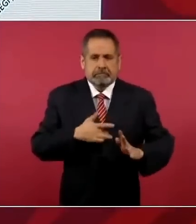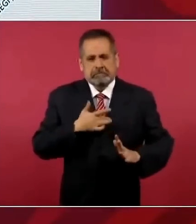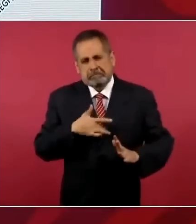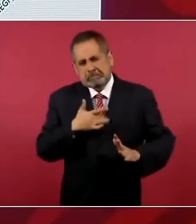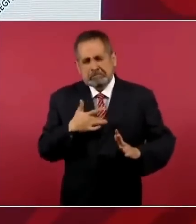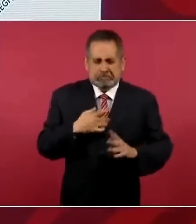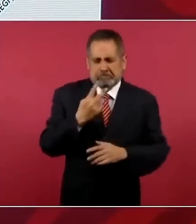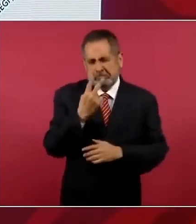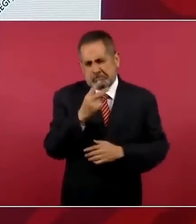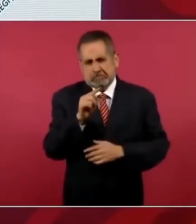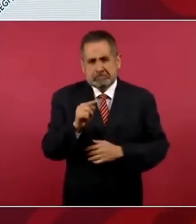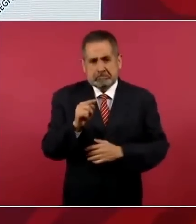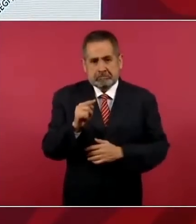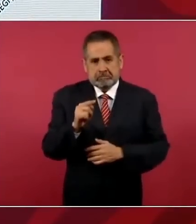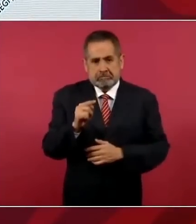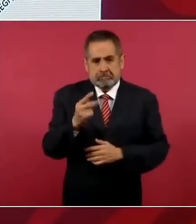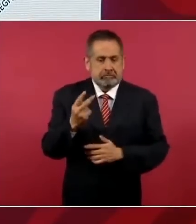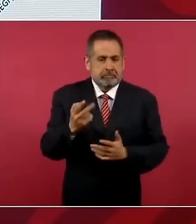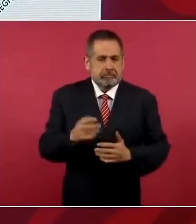pero que